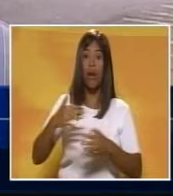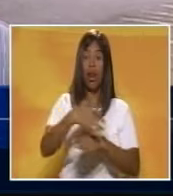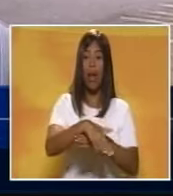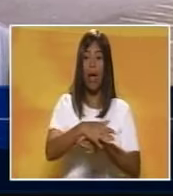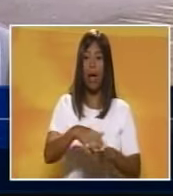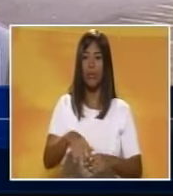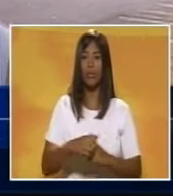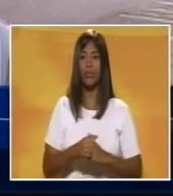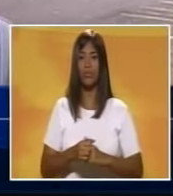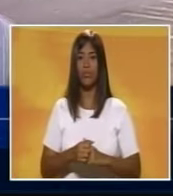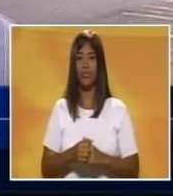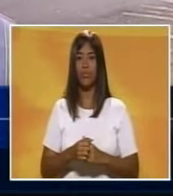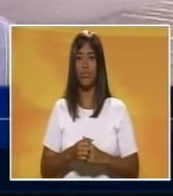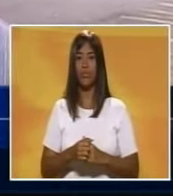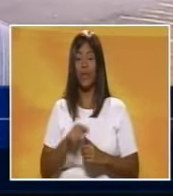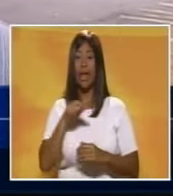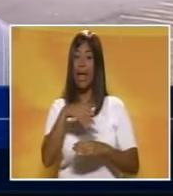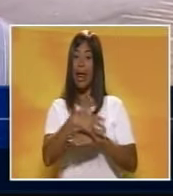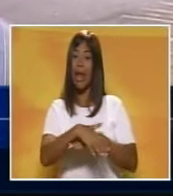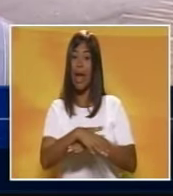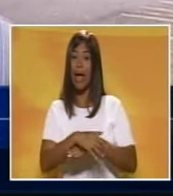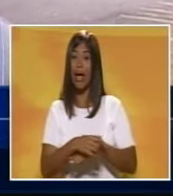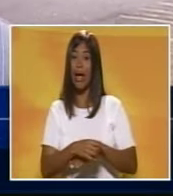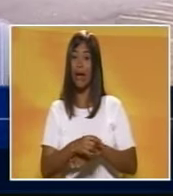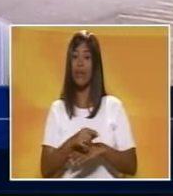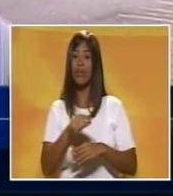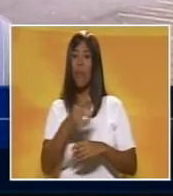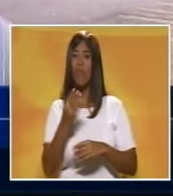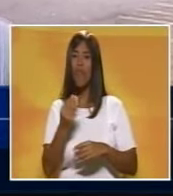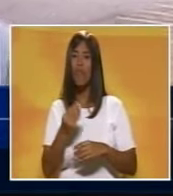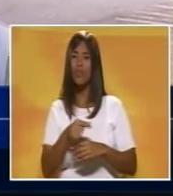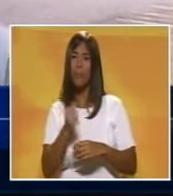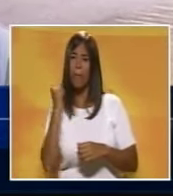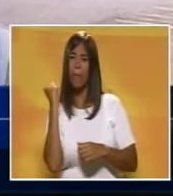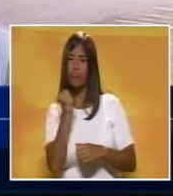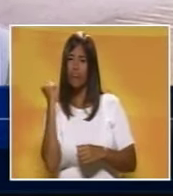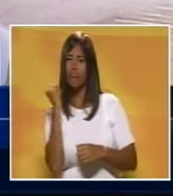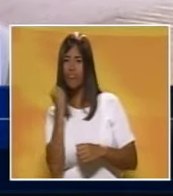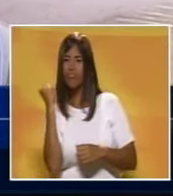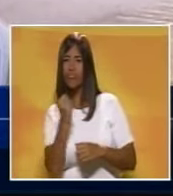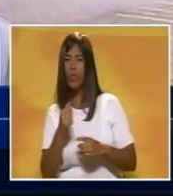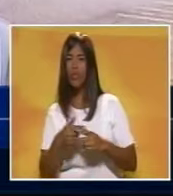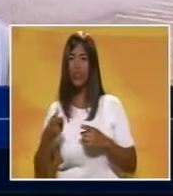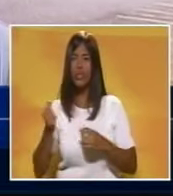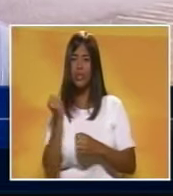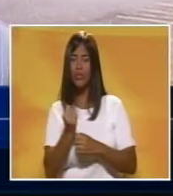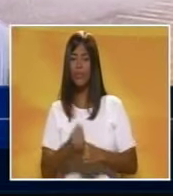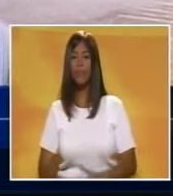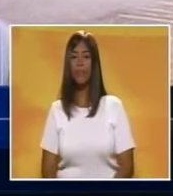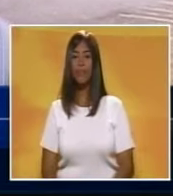calle. En la calle le dieron varias puñaladas.